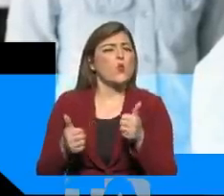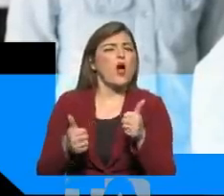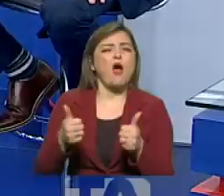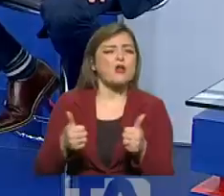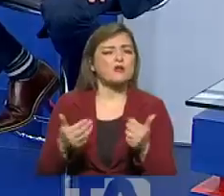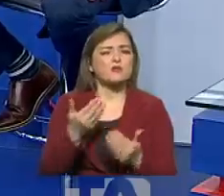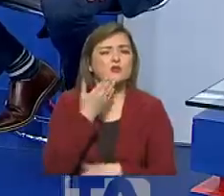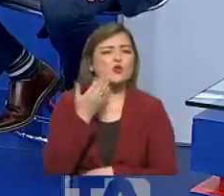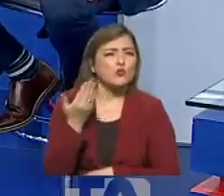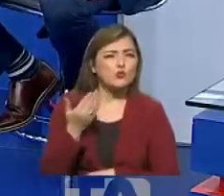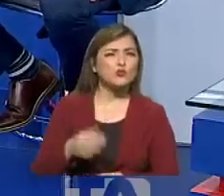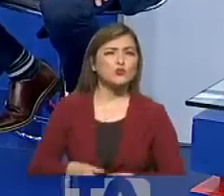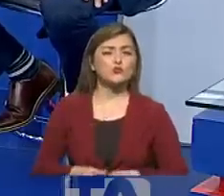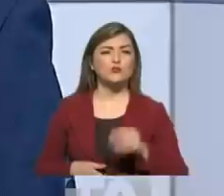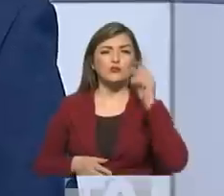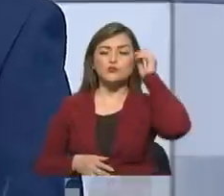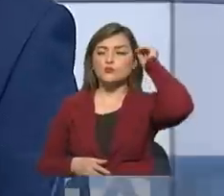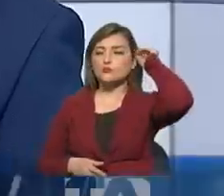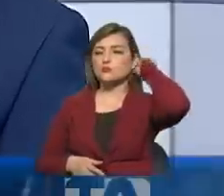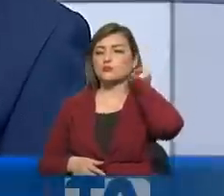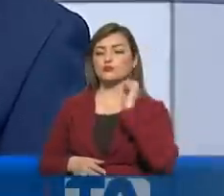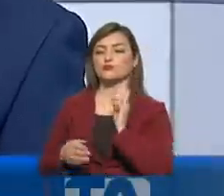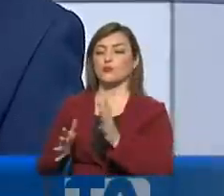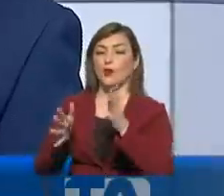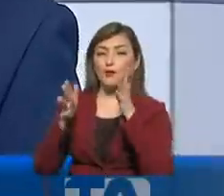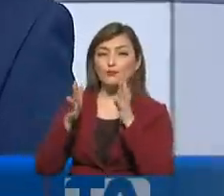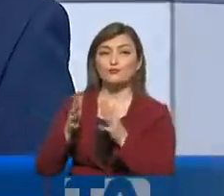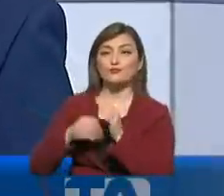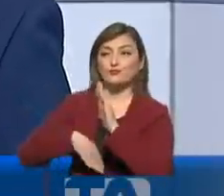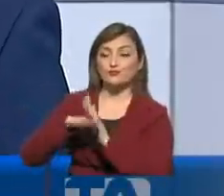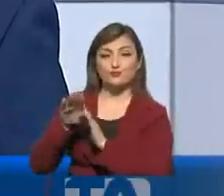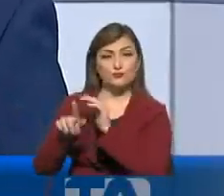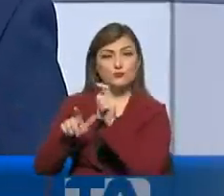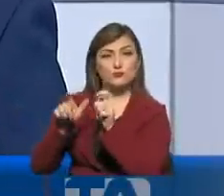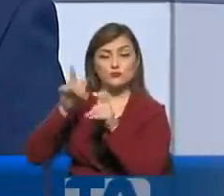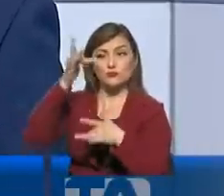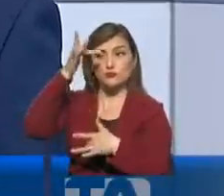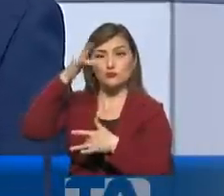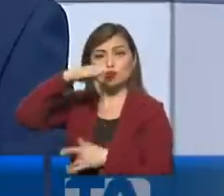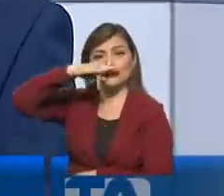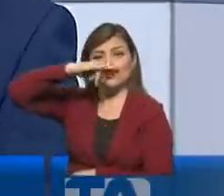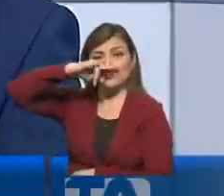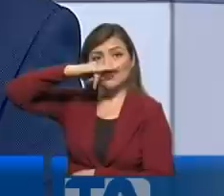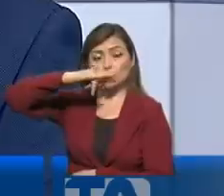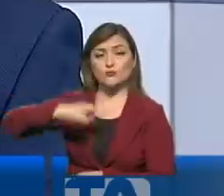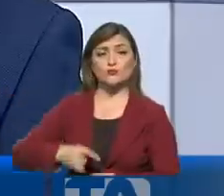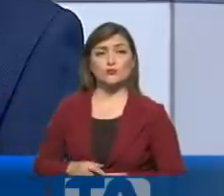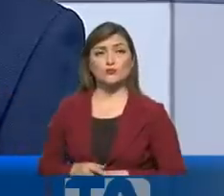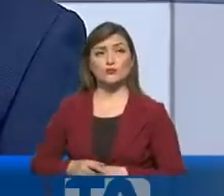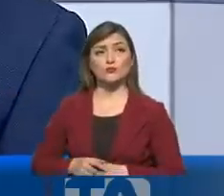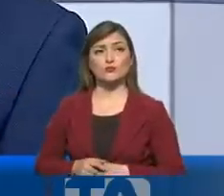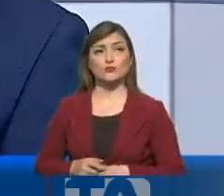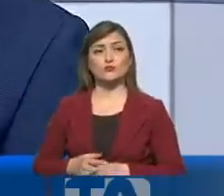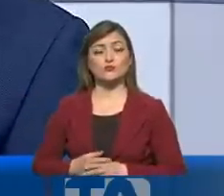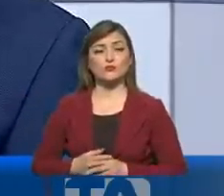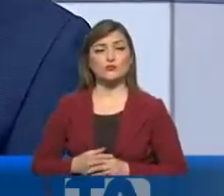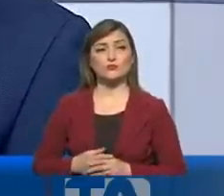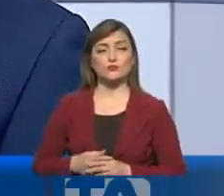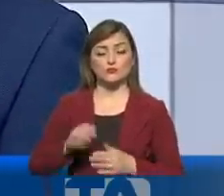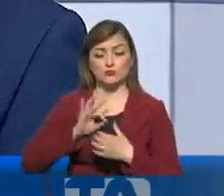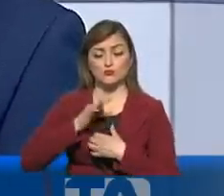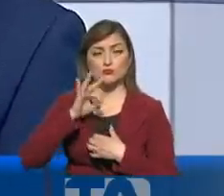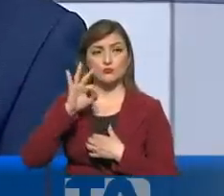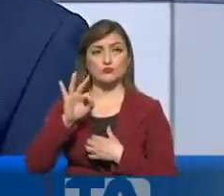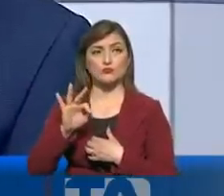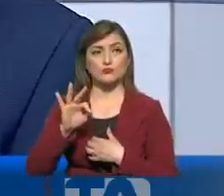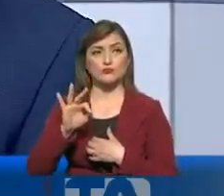COVID-19? Bueno, aquí hay que tener en cuenta que la mayor parte de pacientes pediátricos, la infección por